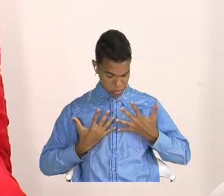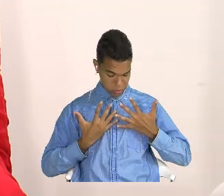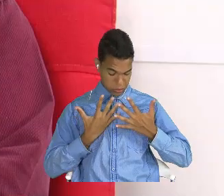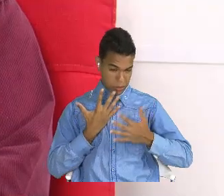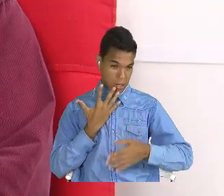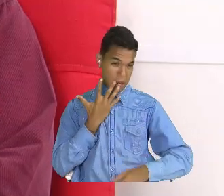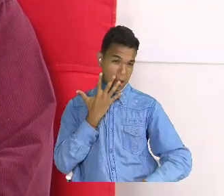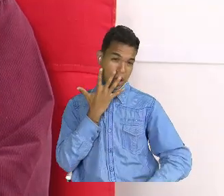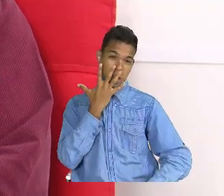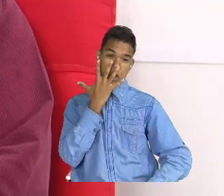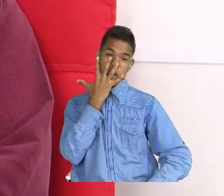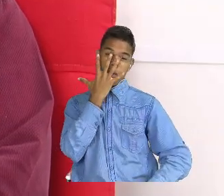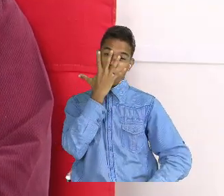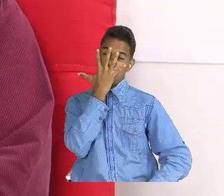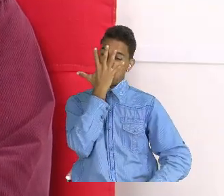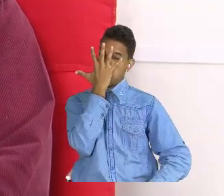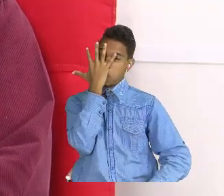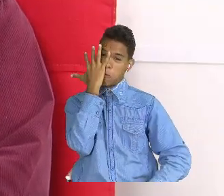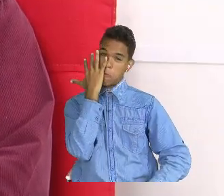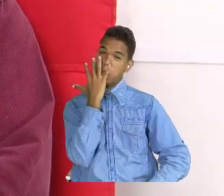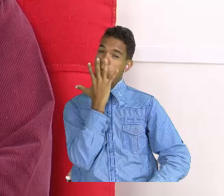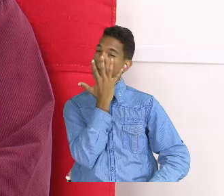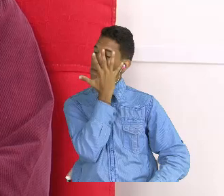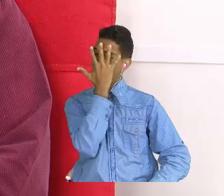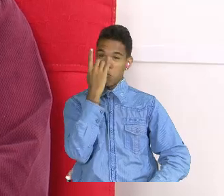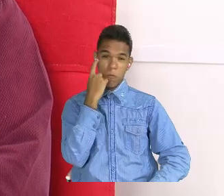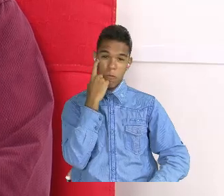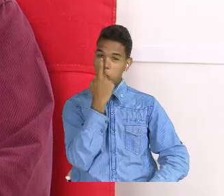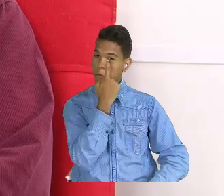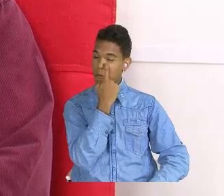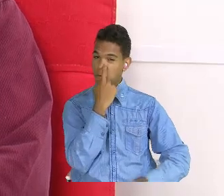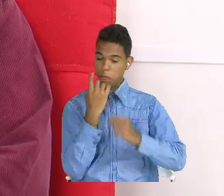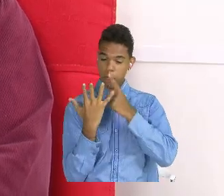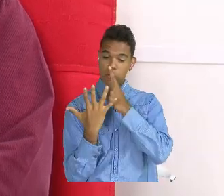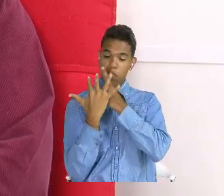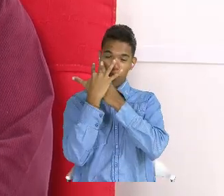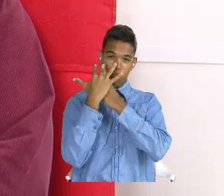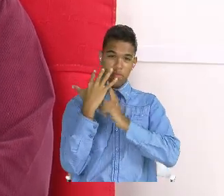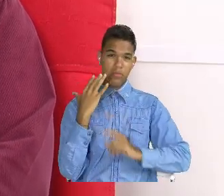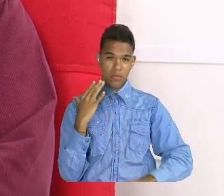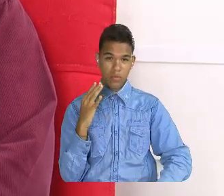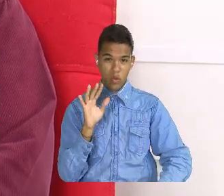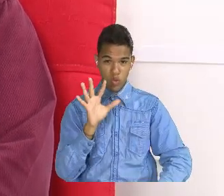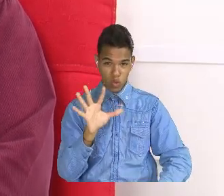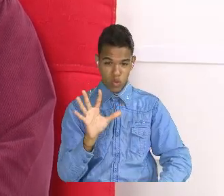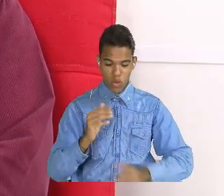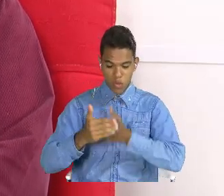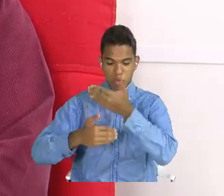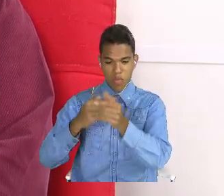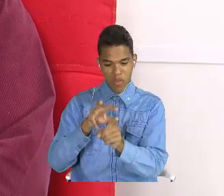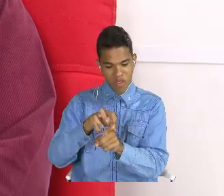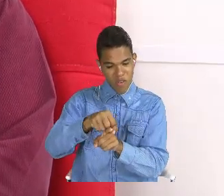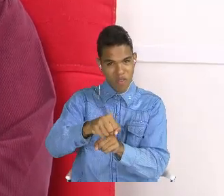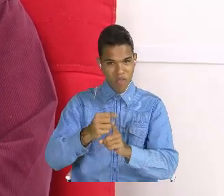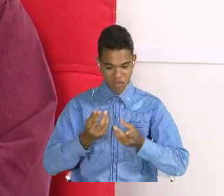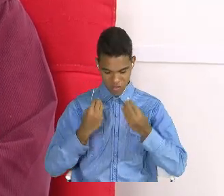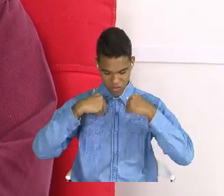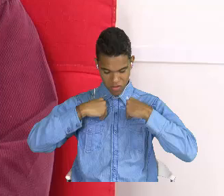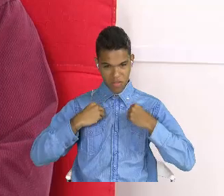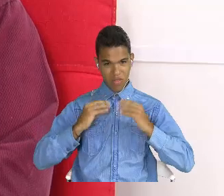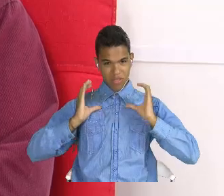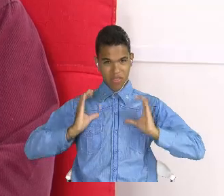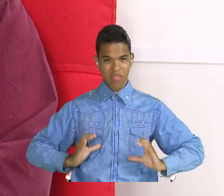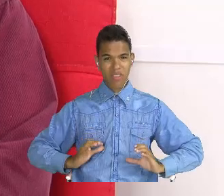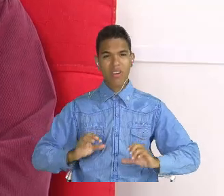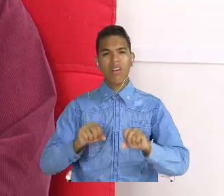otras que se generan a raíz de las cifras de glicemia elevada y procesos oxidativos internos del cuerpo, dañan